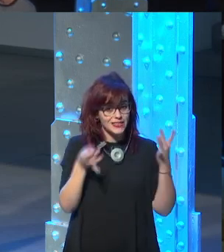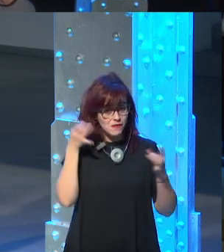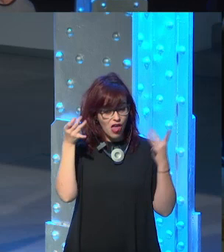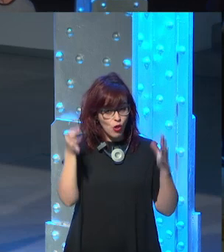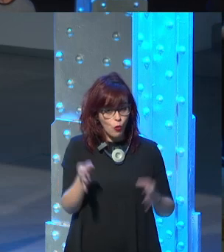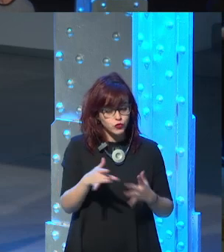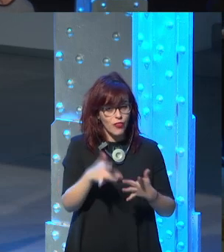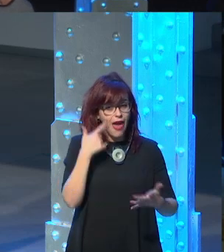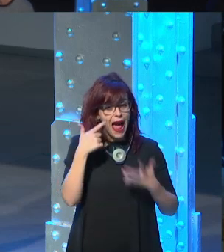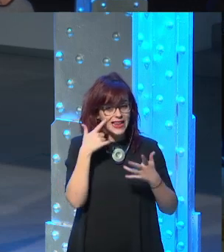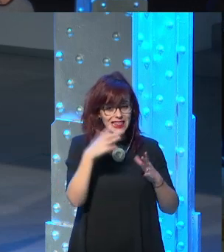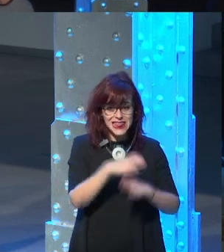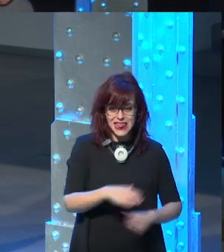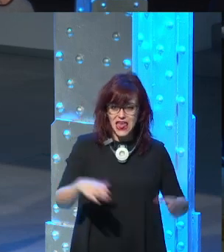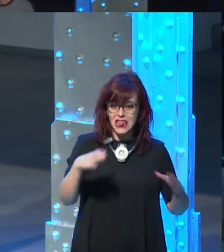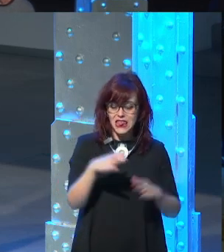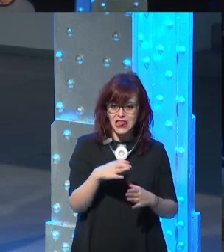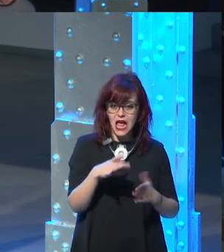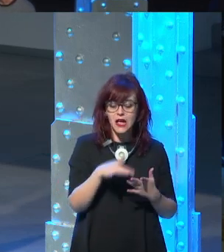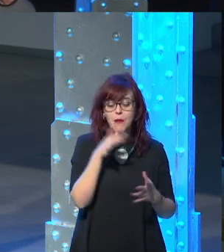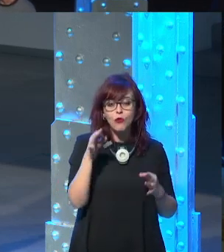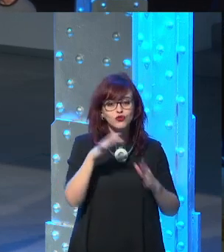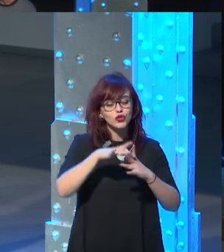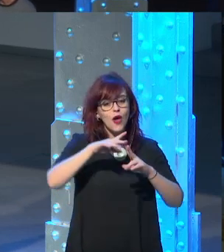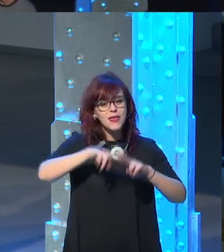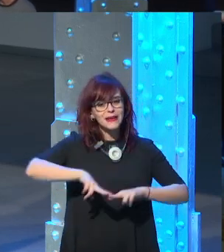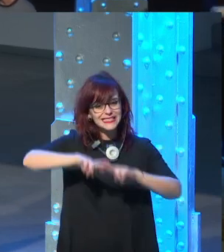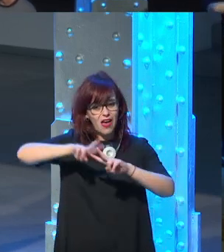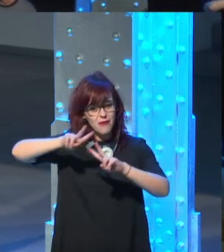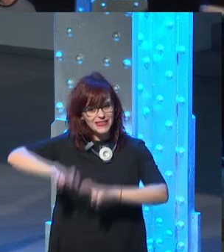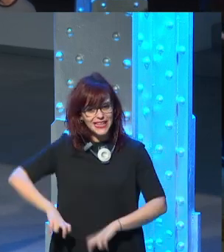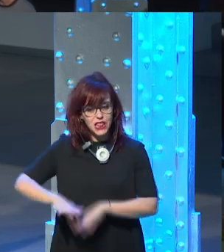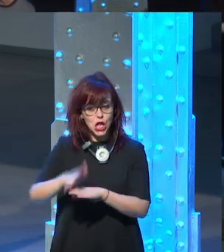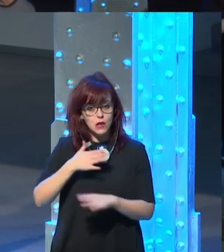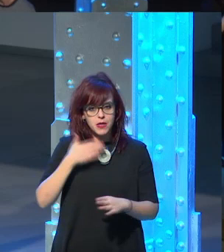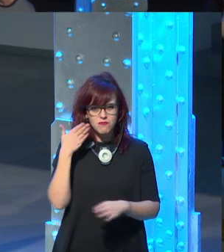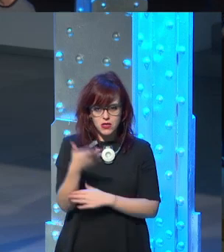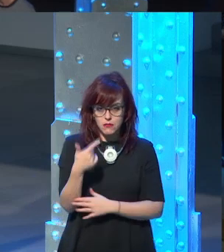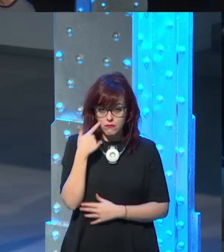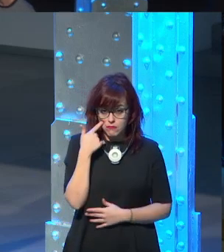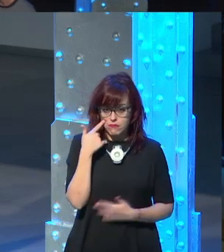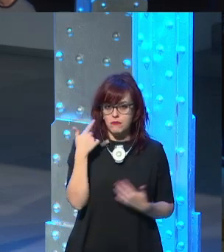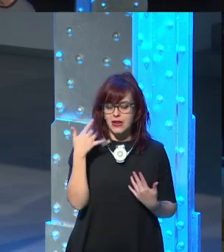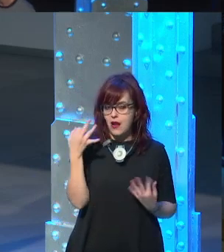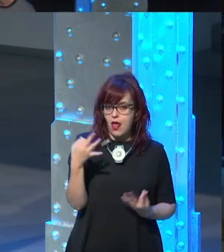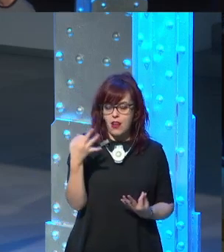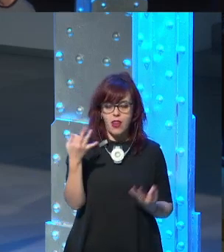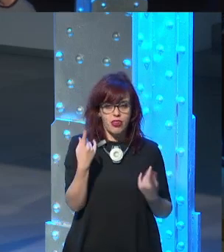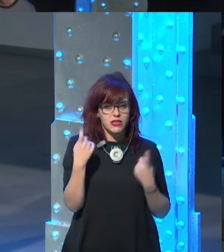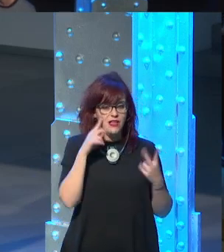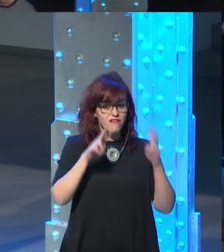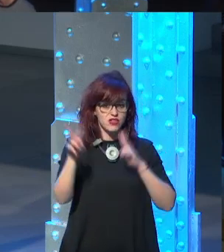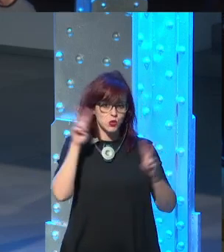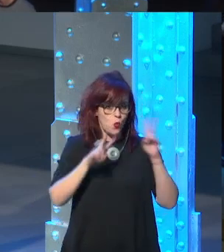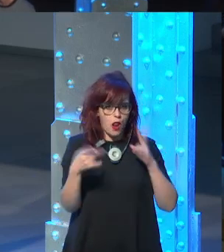de arte y ciencia, con el tipo de investigación que yo hago me costaba mucho imaginarme una obra que no fuera visual y que